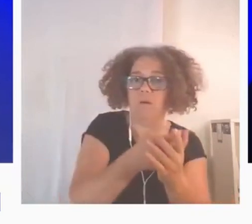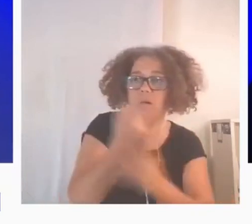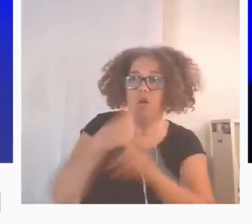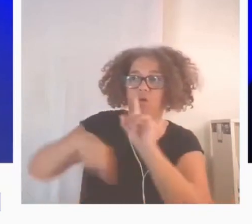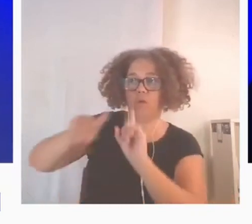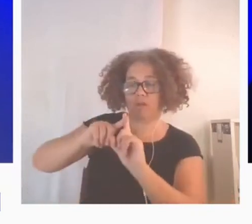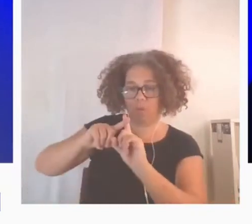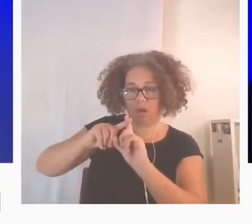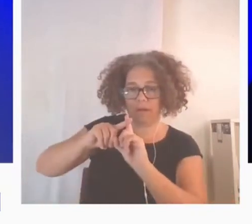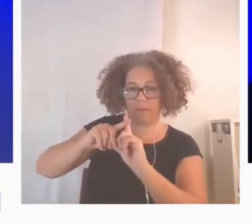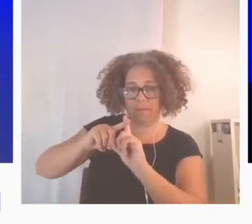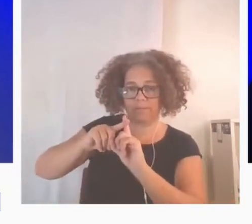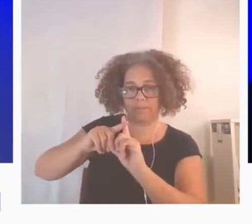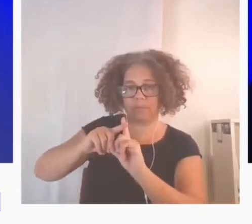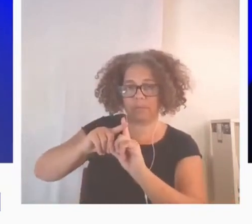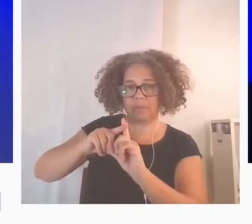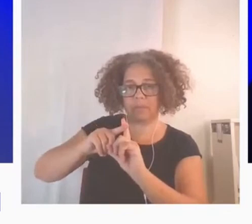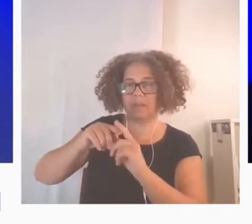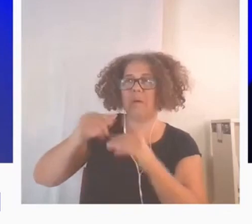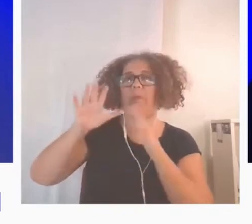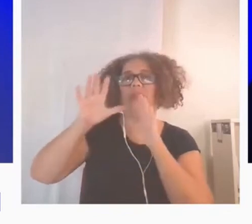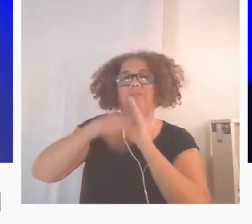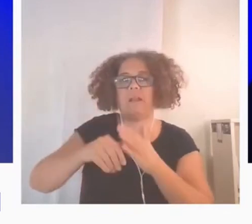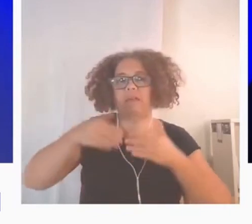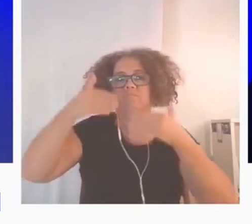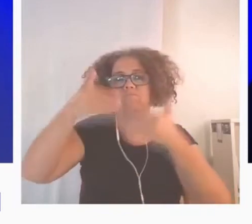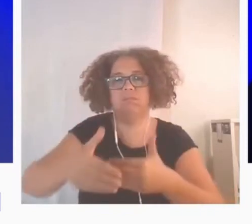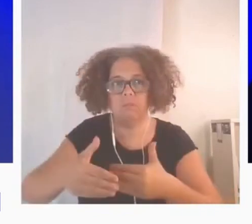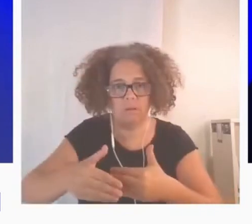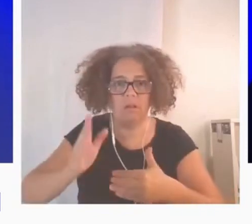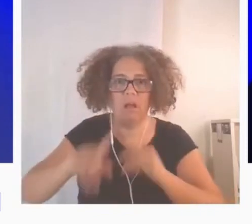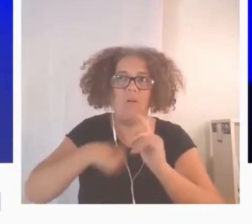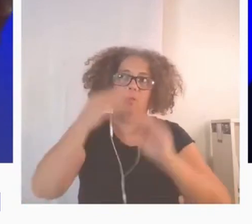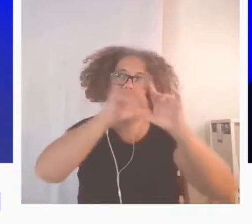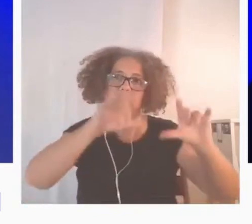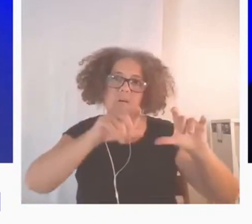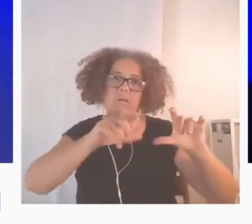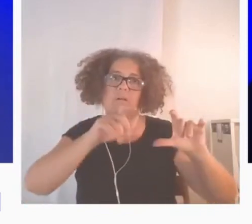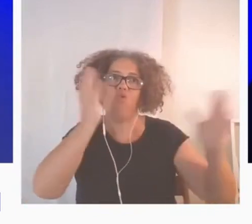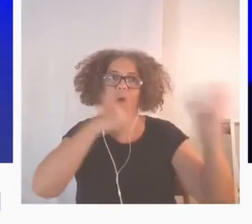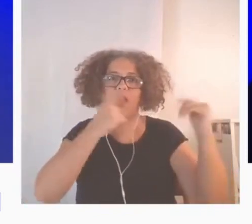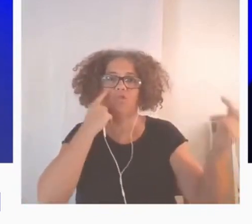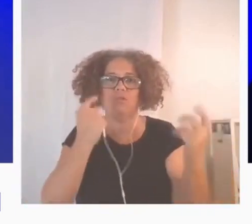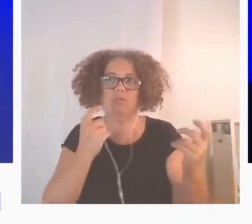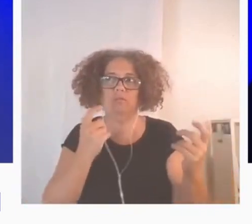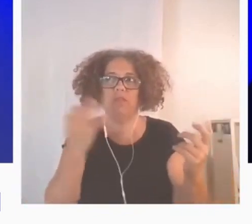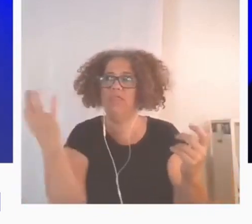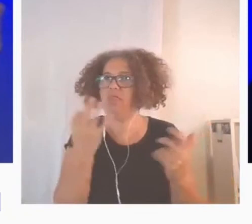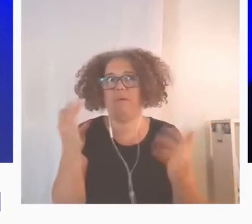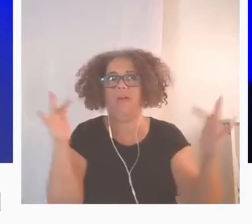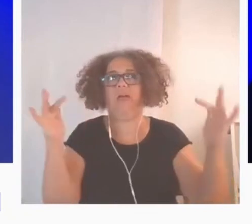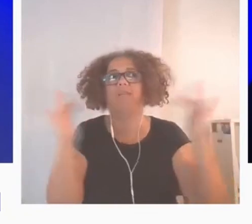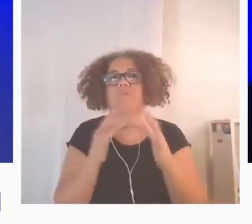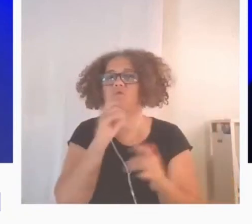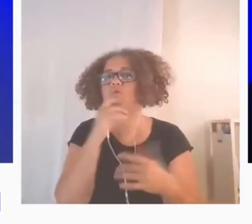mí, 40, 50 días posterior, el viajero se enfada, la empresa no tiene el control, bueno, pues mezclamos esos dos mundos y al final